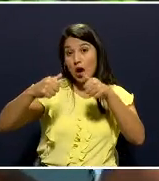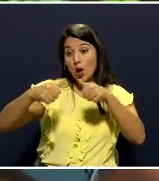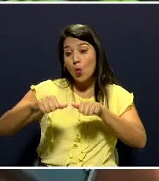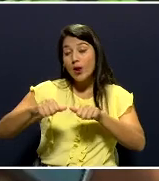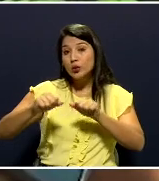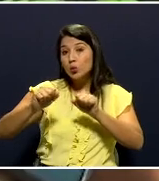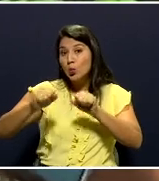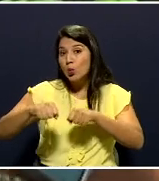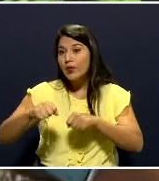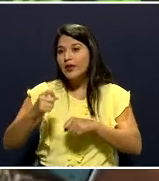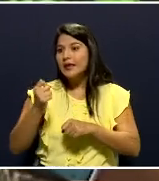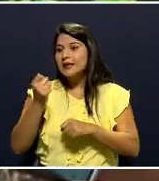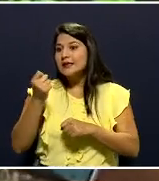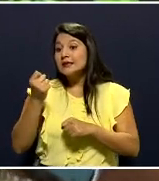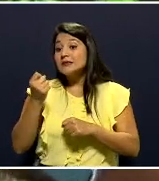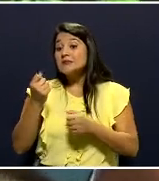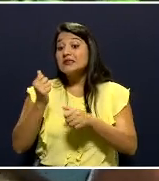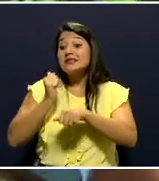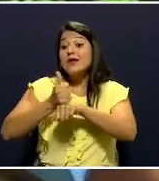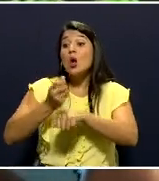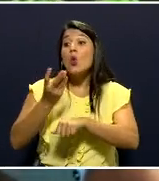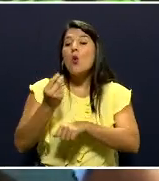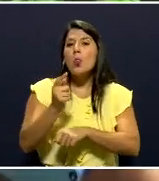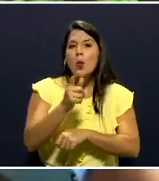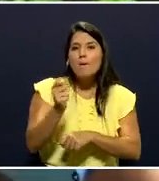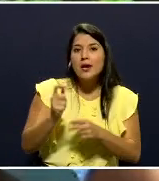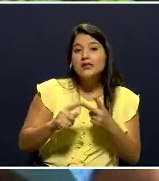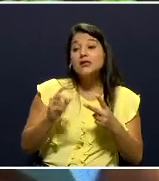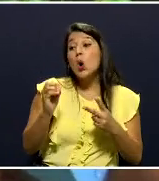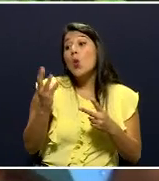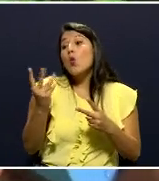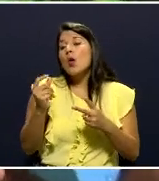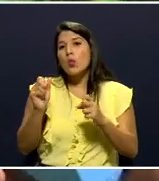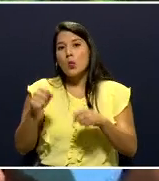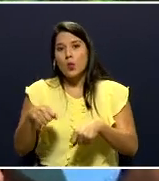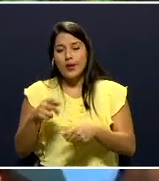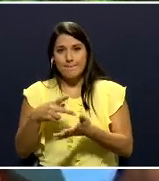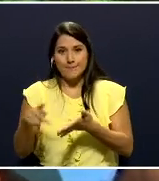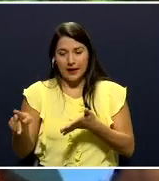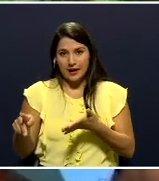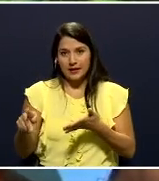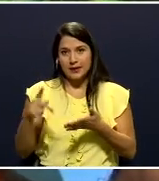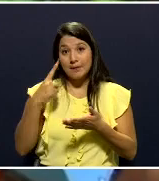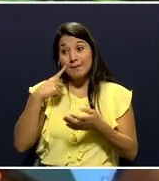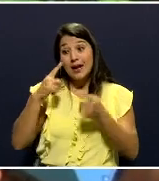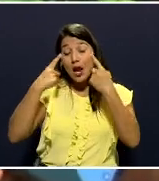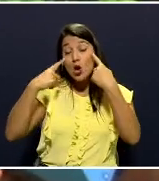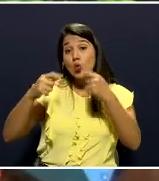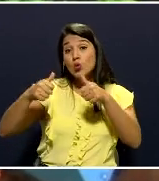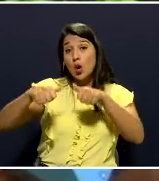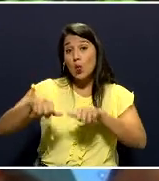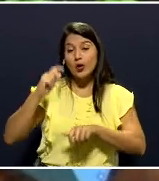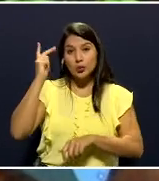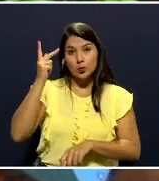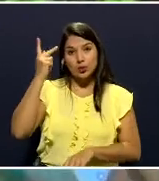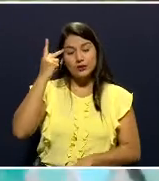fondo de cuántos meses y cuándo estaría pagando para poder pues cerrar un acuerdo político.